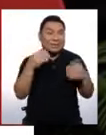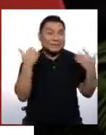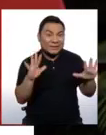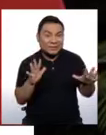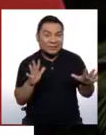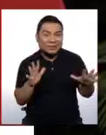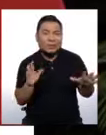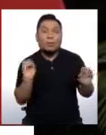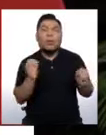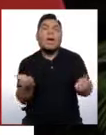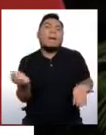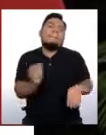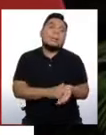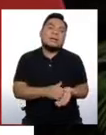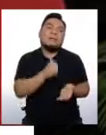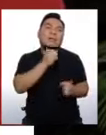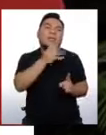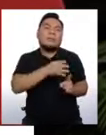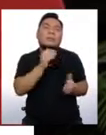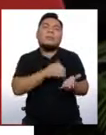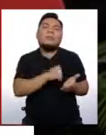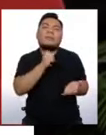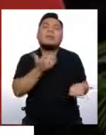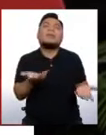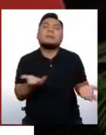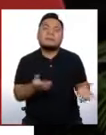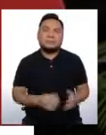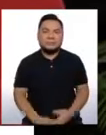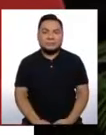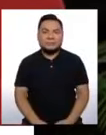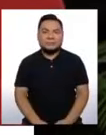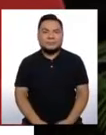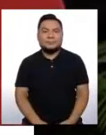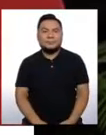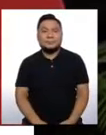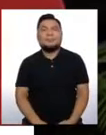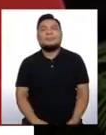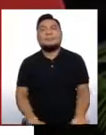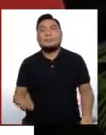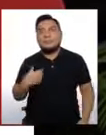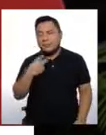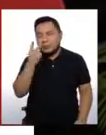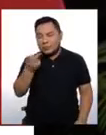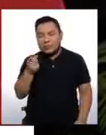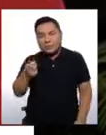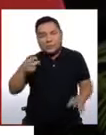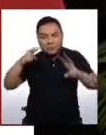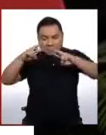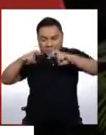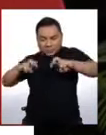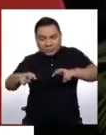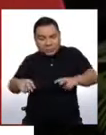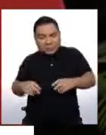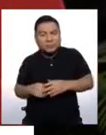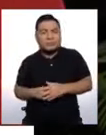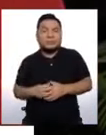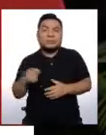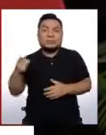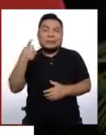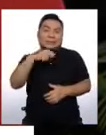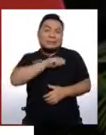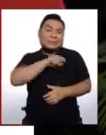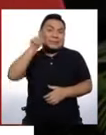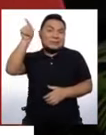no hay más que todavía no ha sido evaluados yo veía un estudio qué hizo